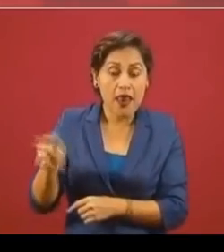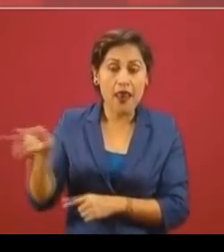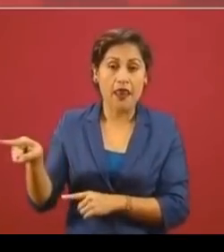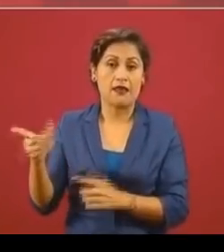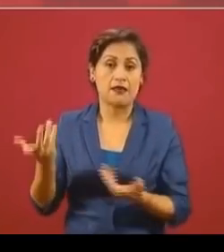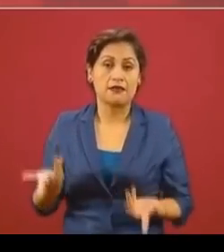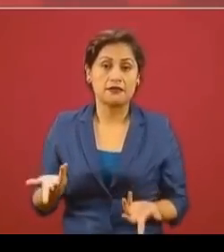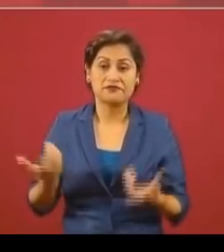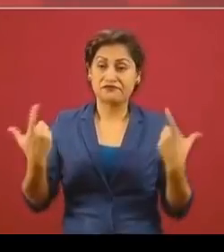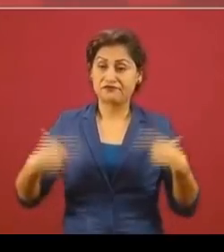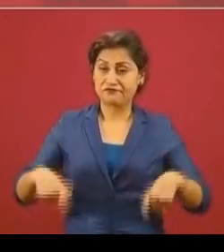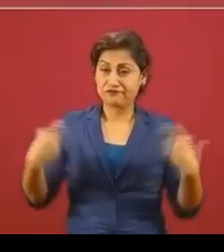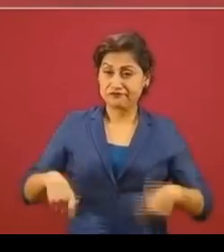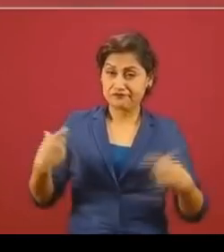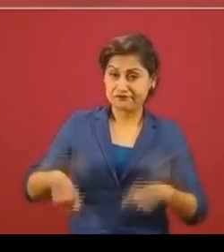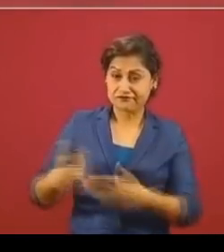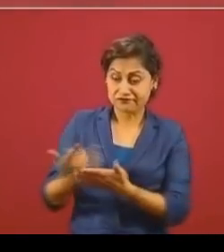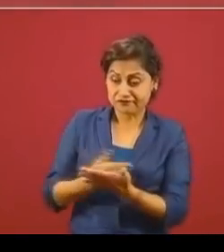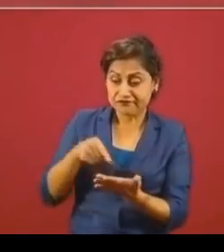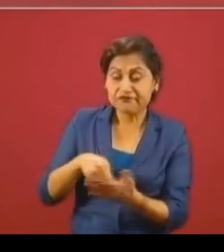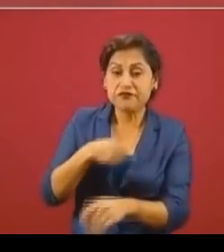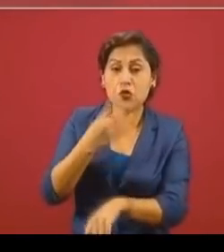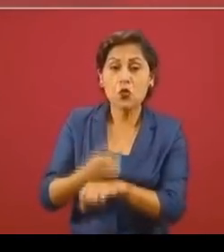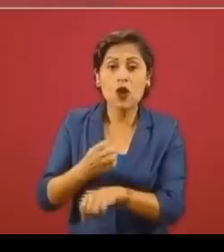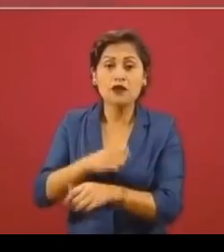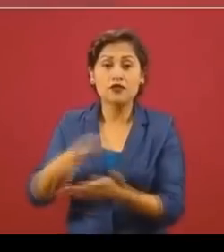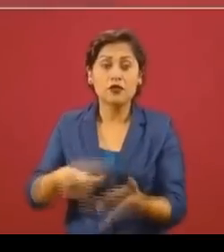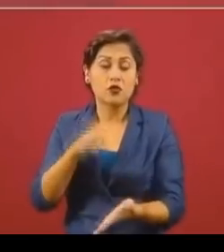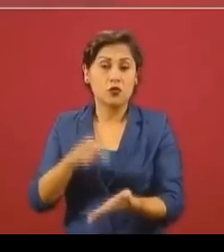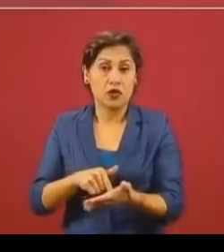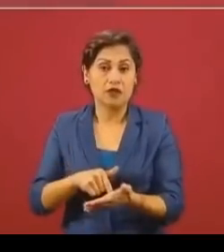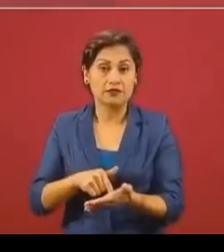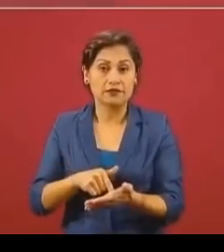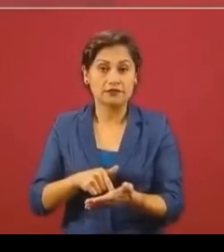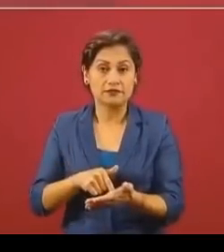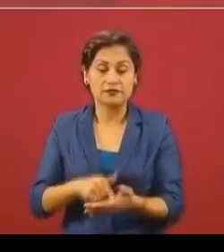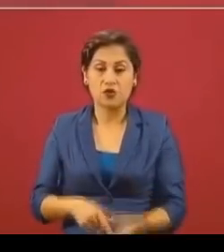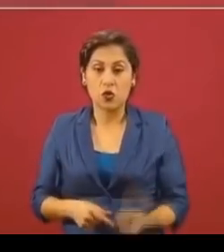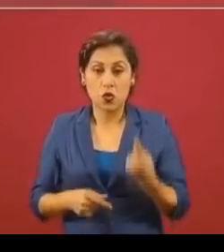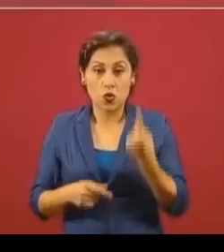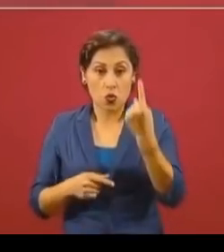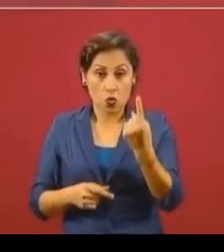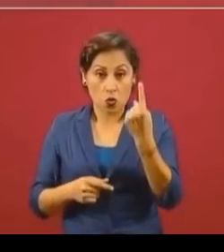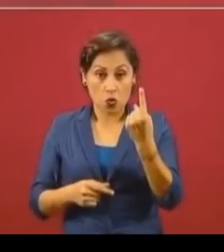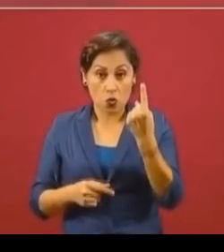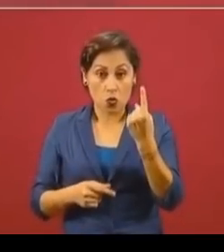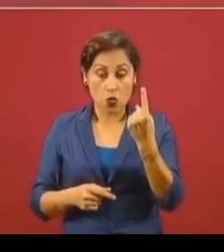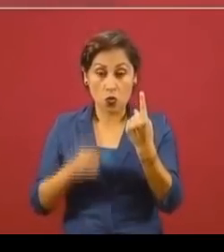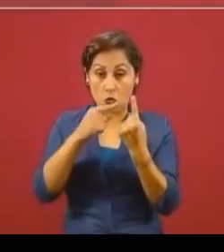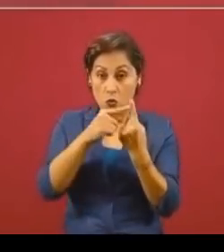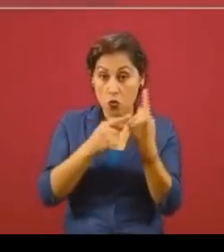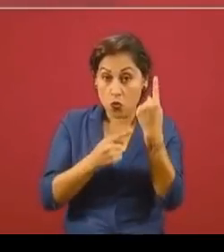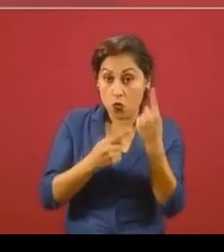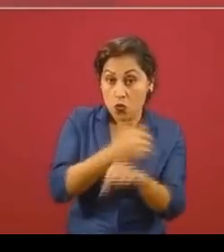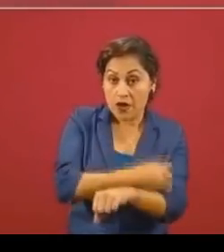de multimillonarios en el mundo. En el sexenio de Salinas pasamos de un multimillonario, de una